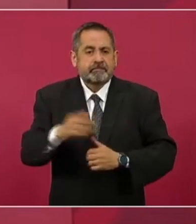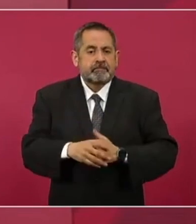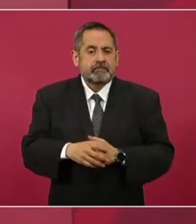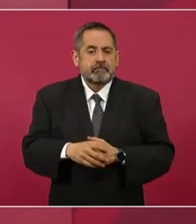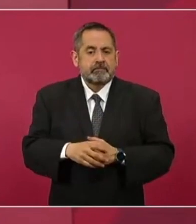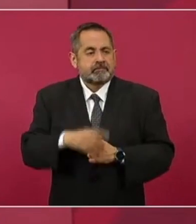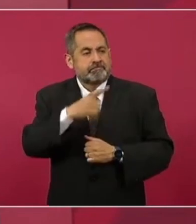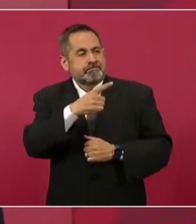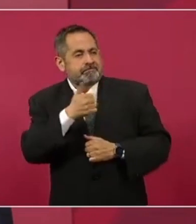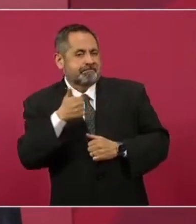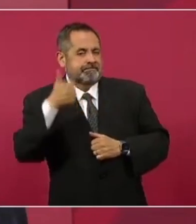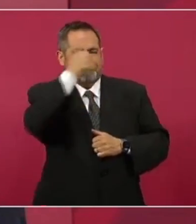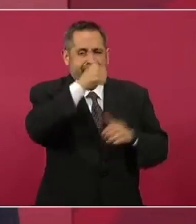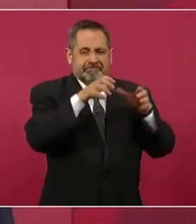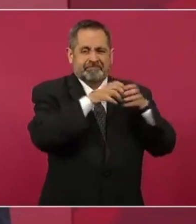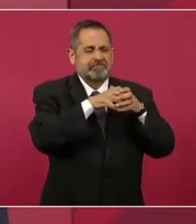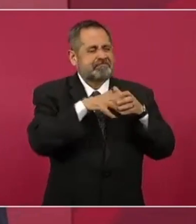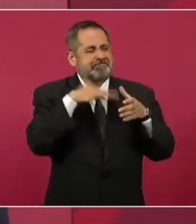Arriba,